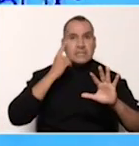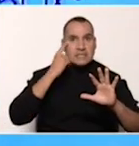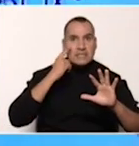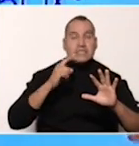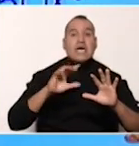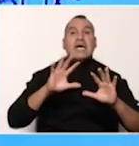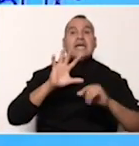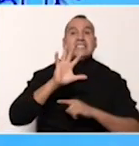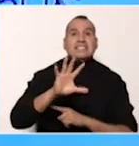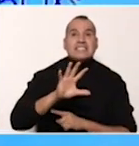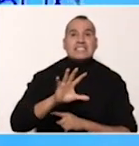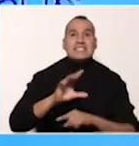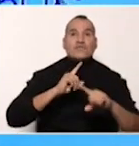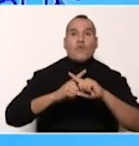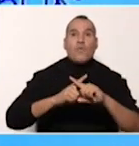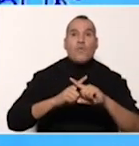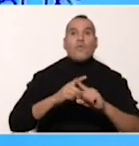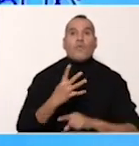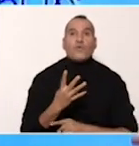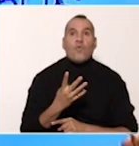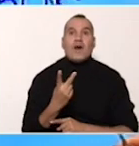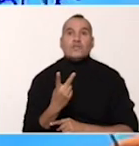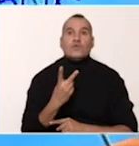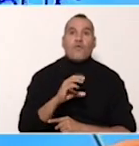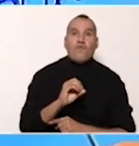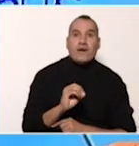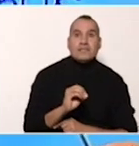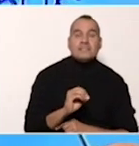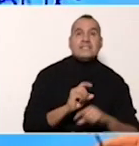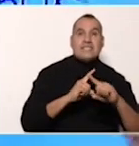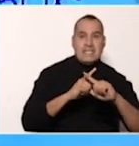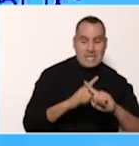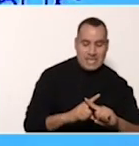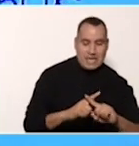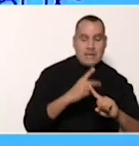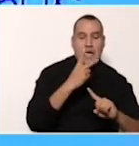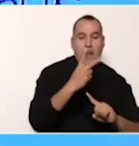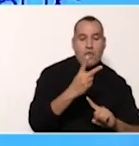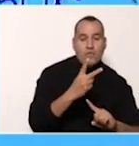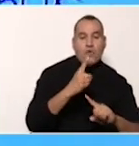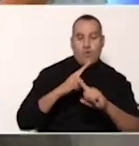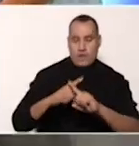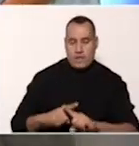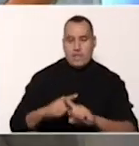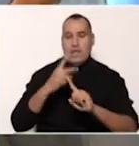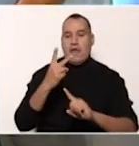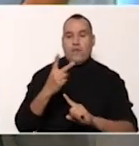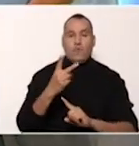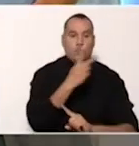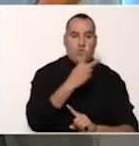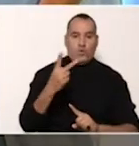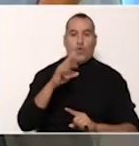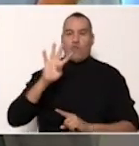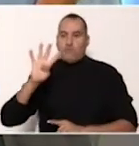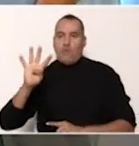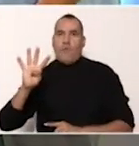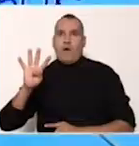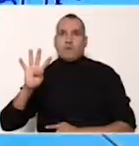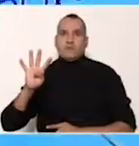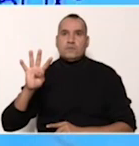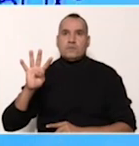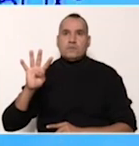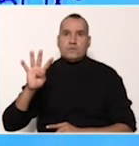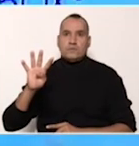a la 2 multiplicado por X a la 2. Dije que se sumaban los exponentes. 2 más 2, 4.